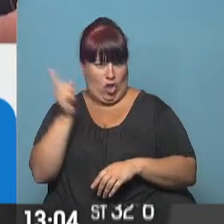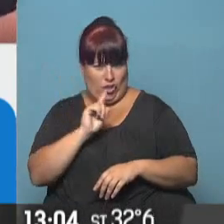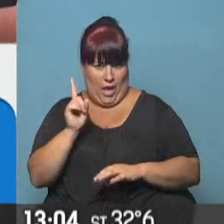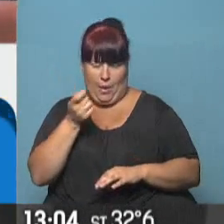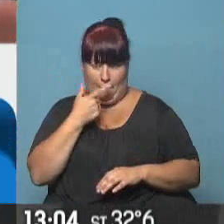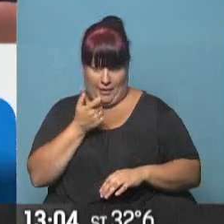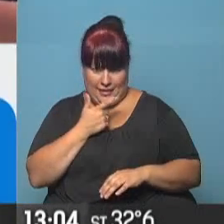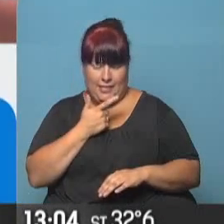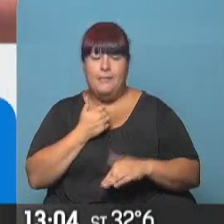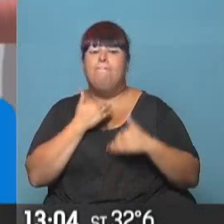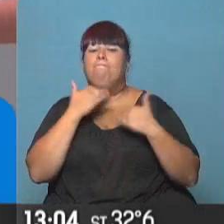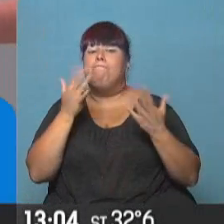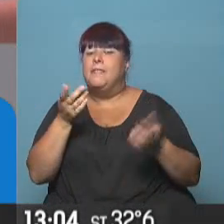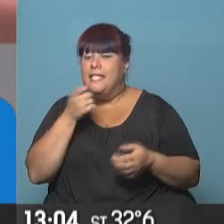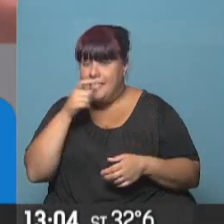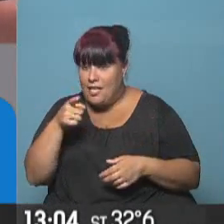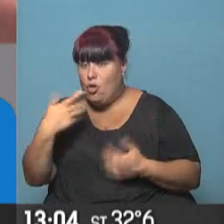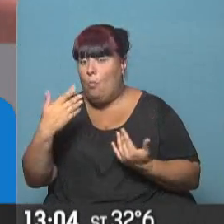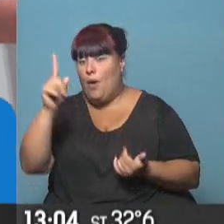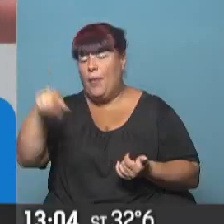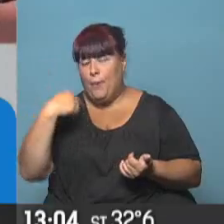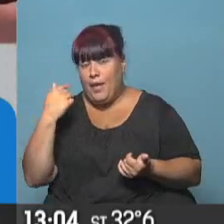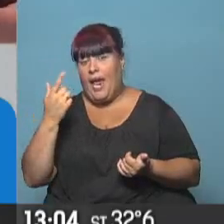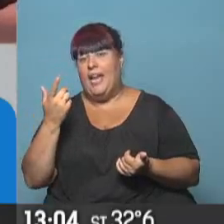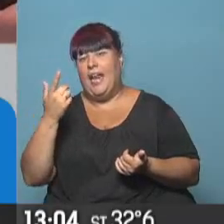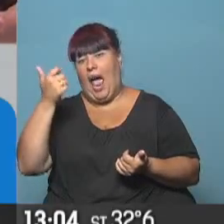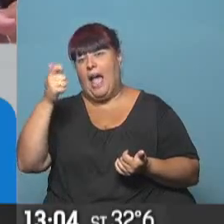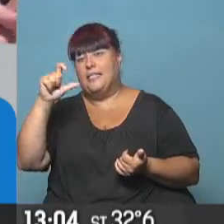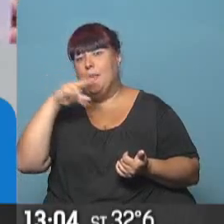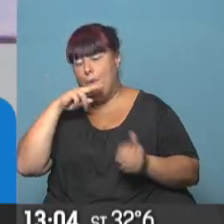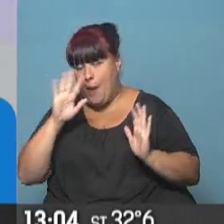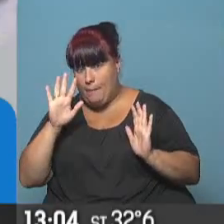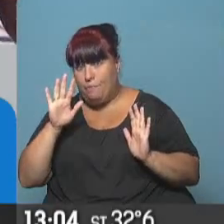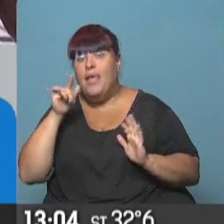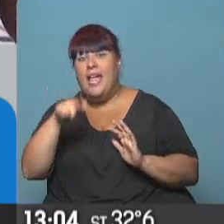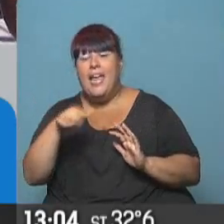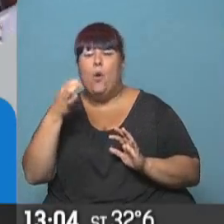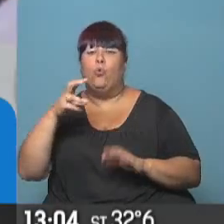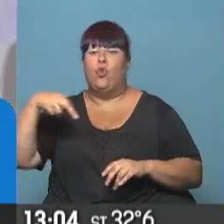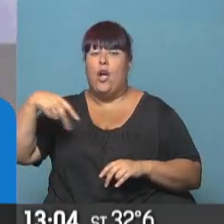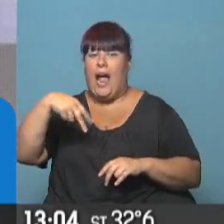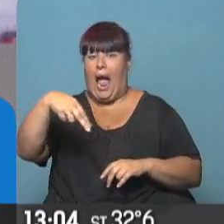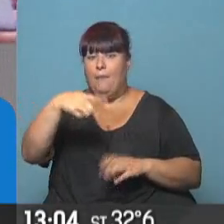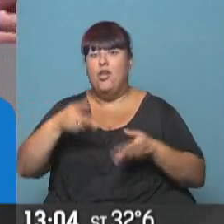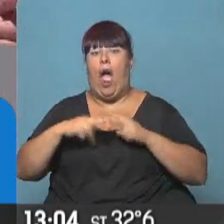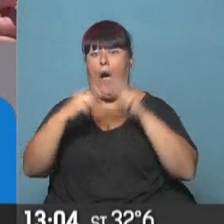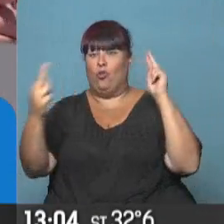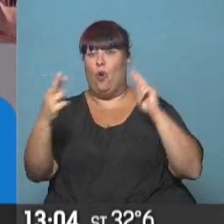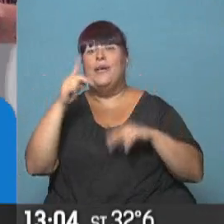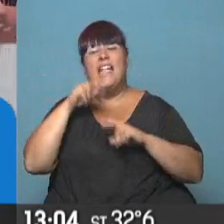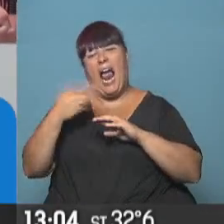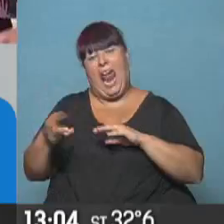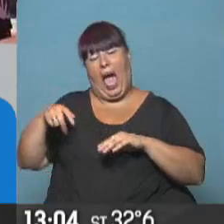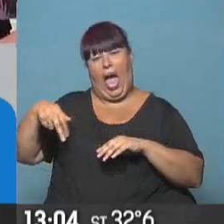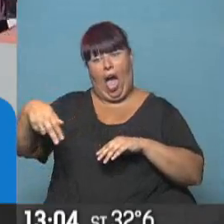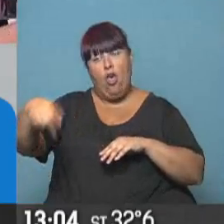conocimiento y no saben si eso no pudo haberle producido un ACV. Y como ella iba caminando al costado de la autopista Richeri,